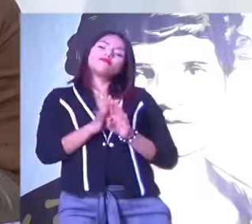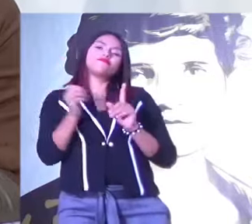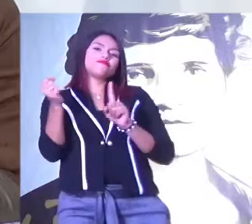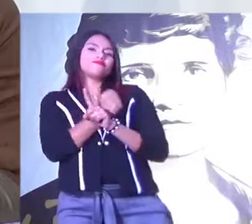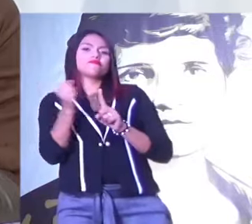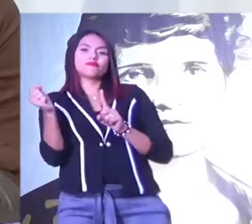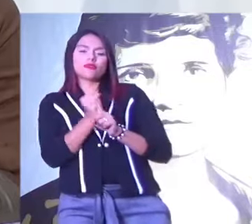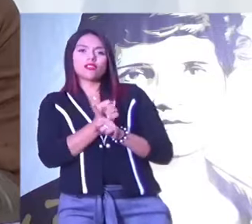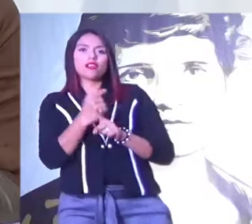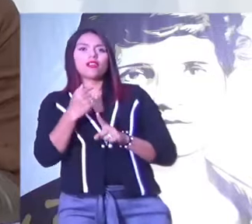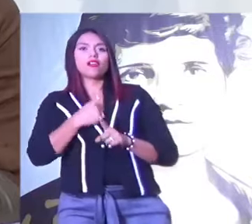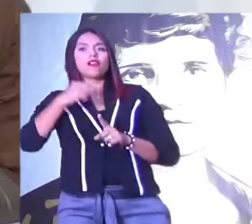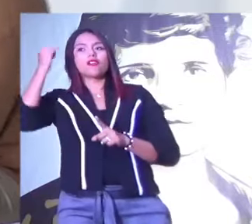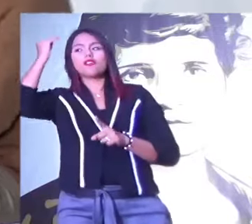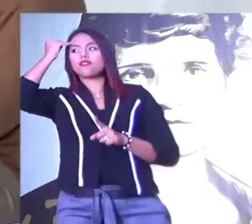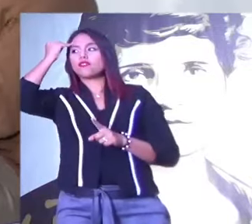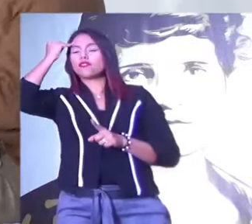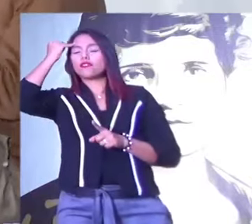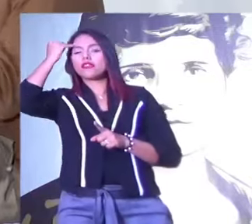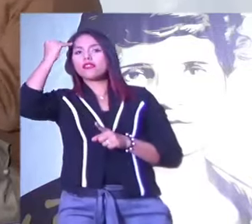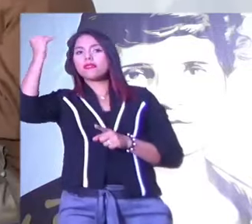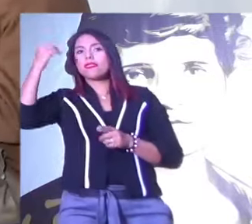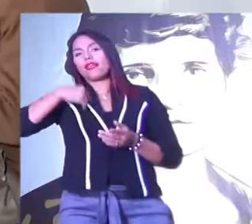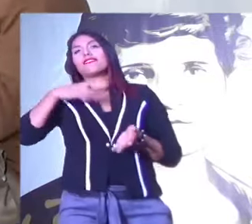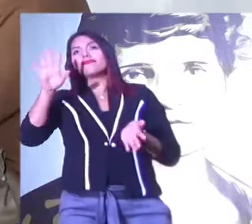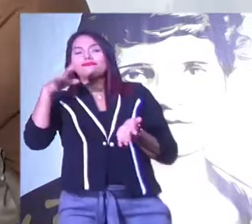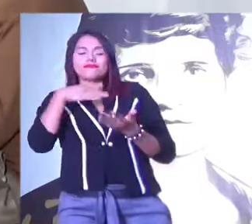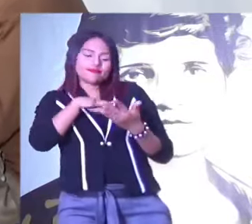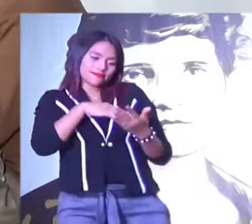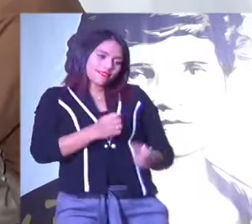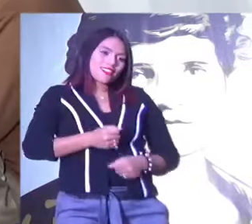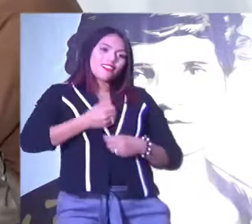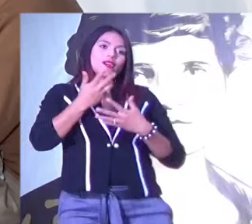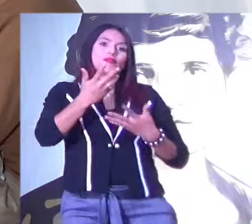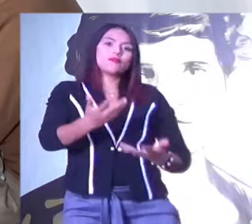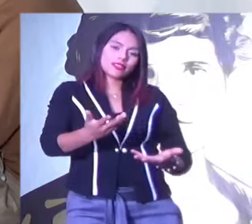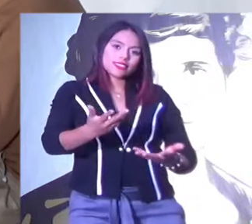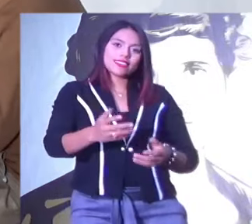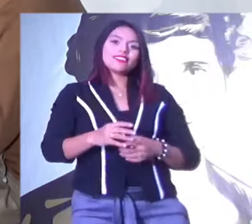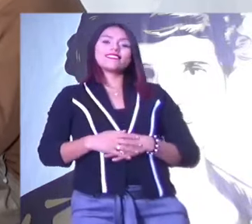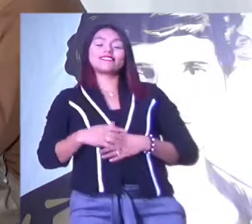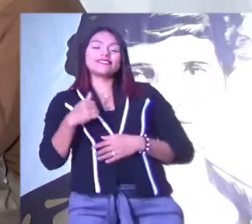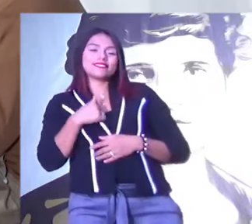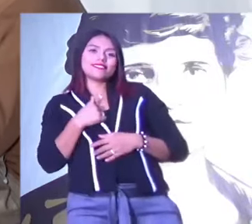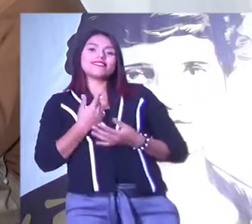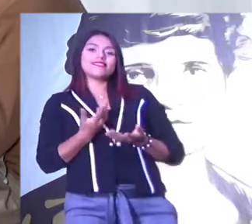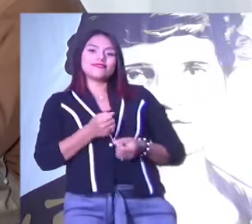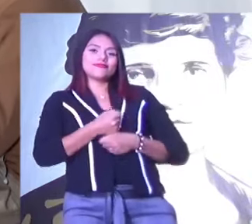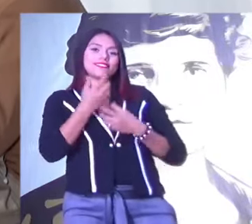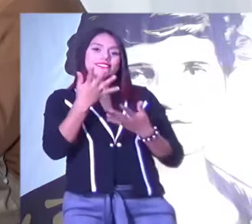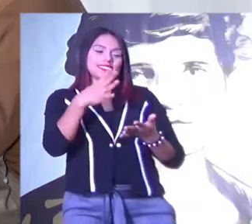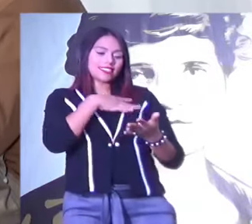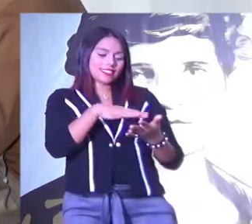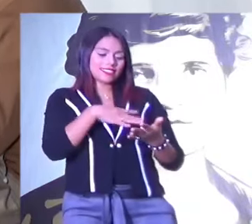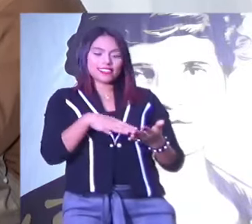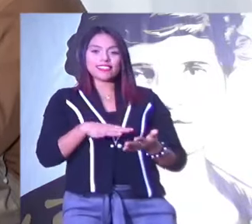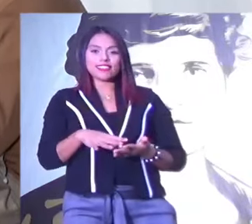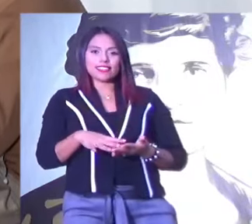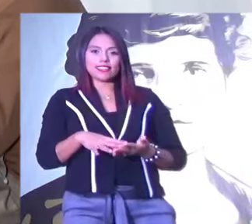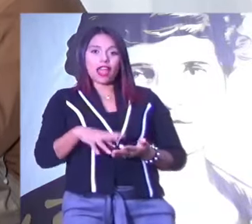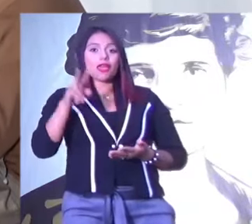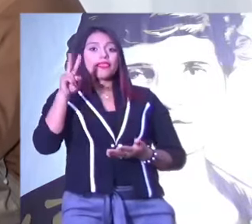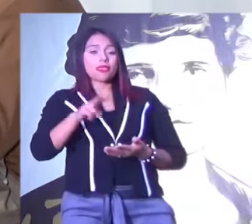sé, me llegó esta idea y bueno, yo soy lector de poesía, creo que la gran poesía ha tenido un